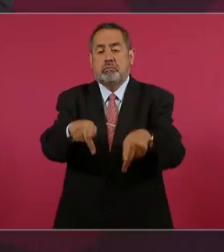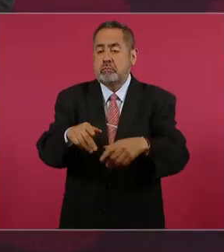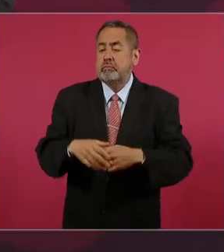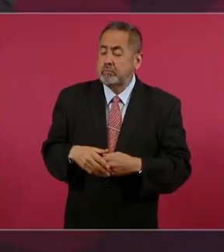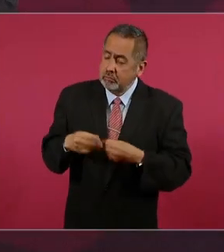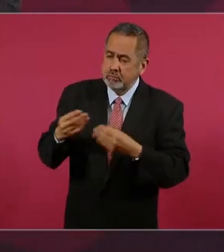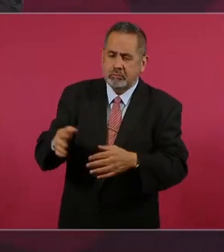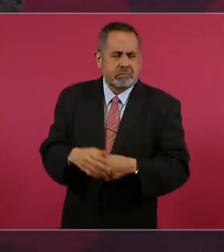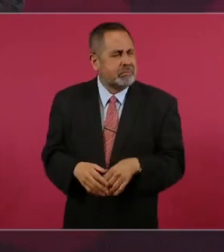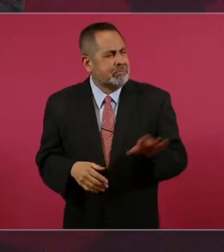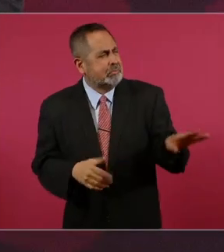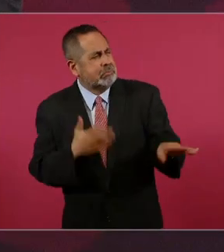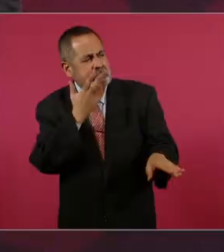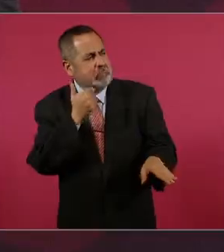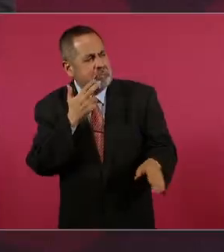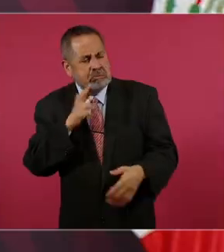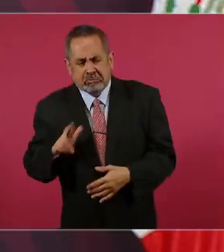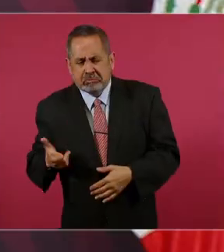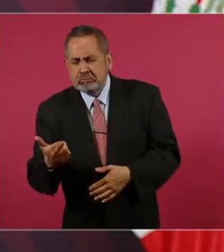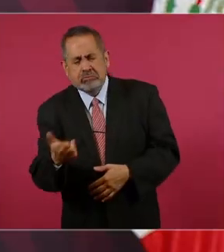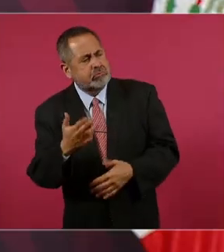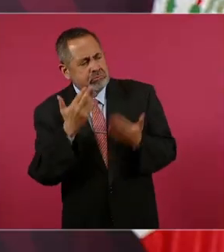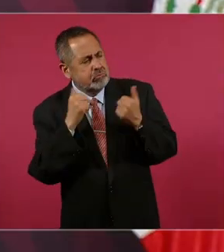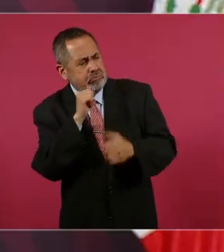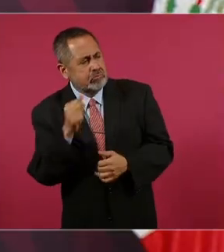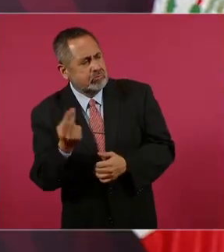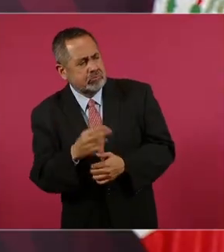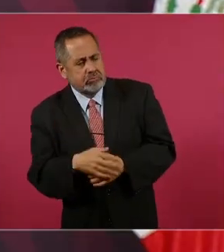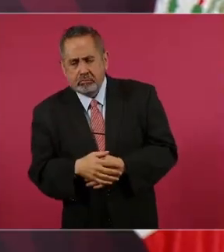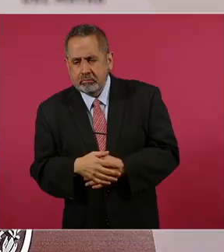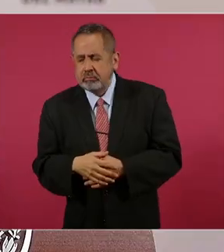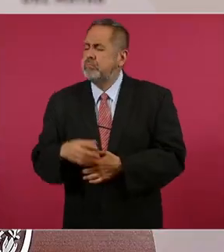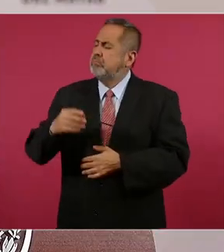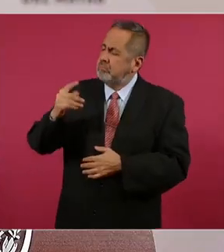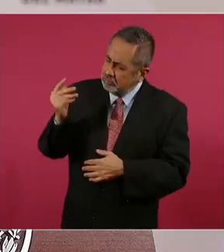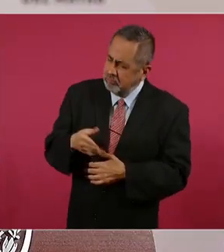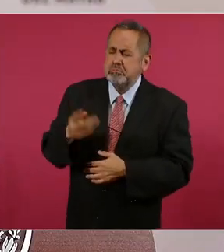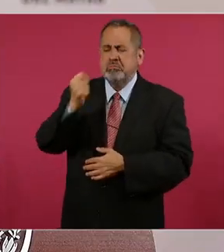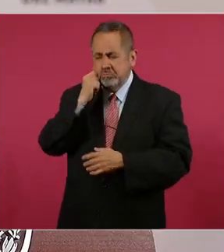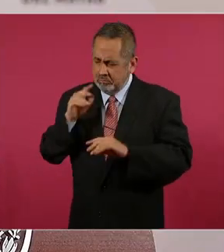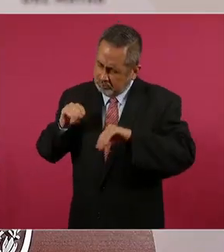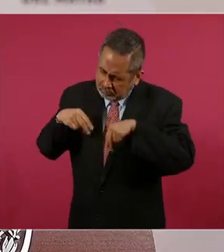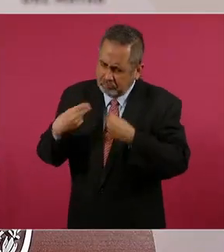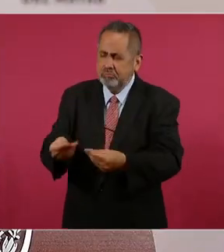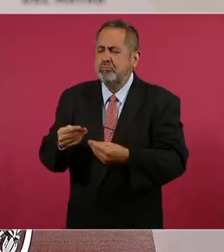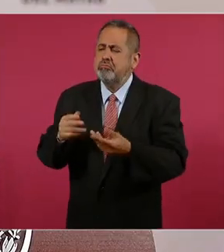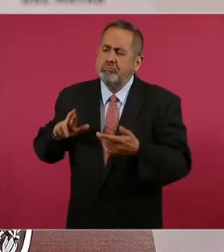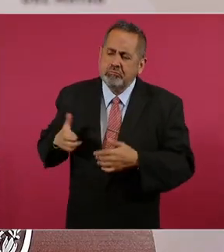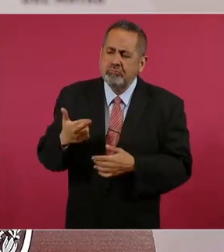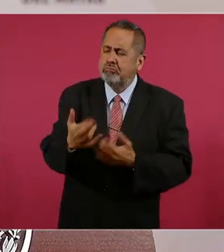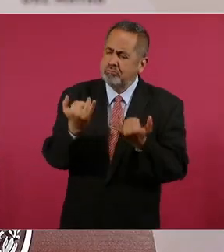pero aquí no hay río les haremos también el río